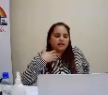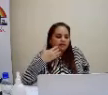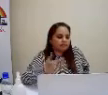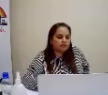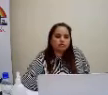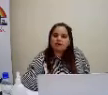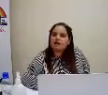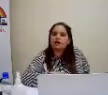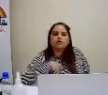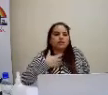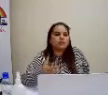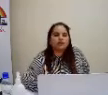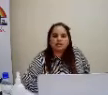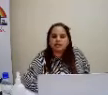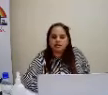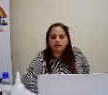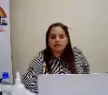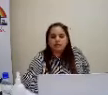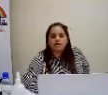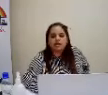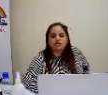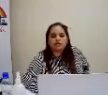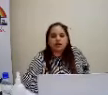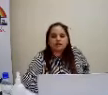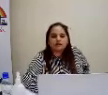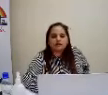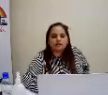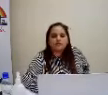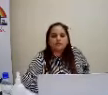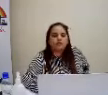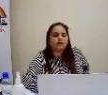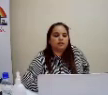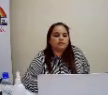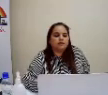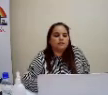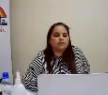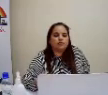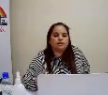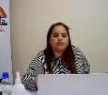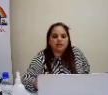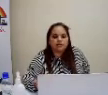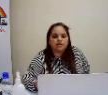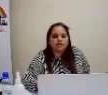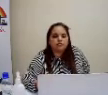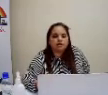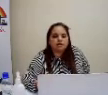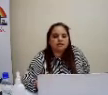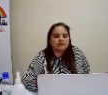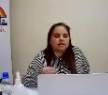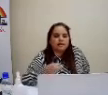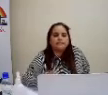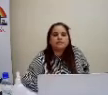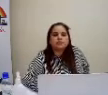seguir su trabajo, ella puede relacionarse sin problema, pero no es feliz. O sea, tiene